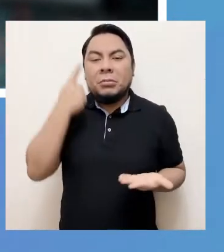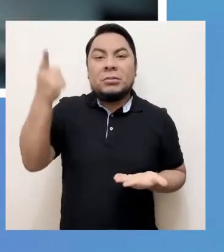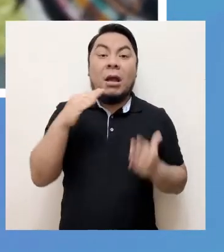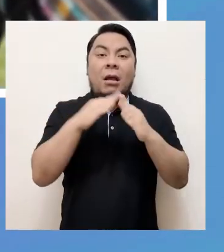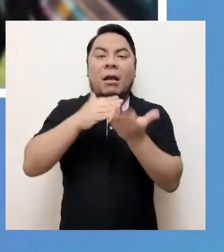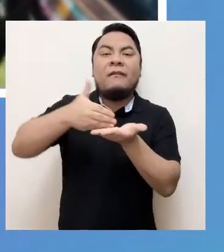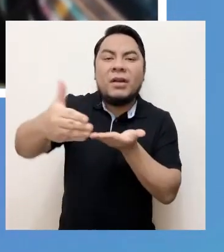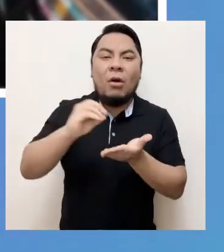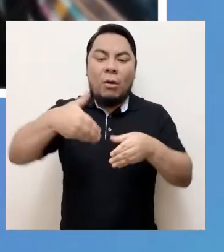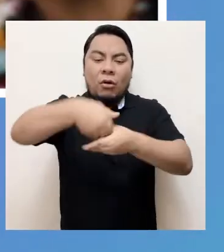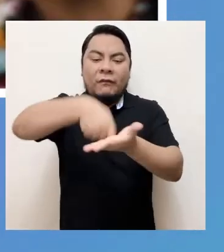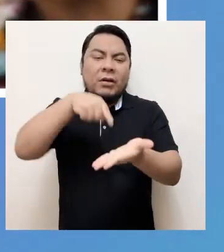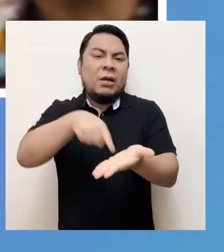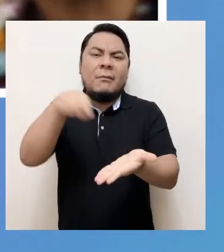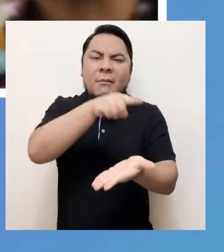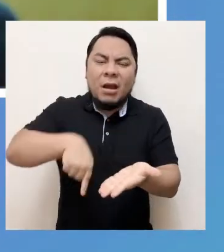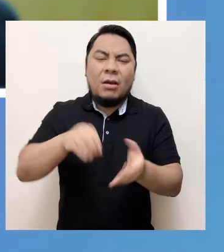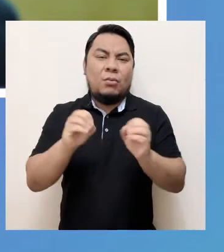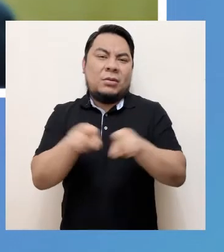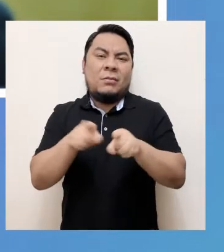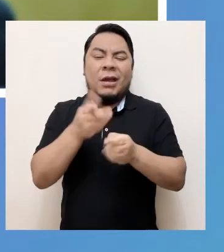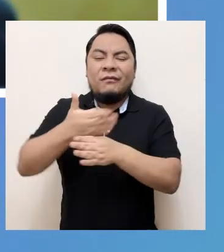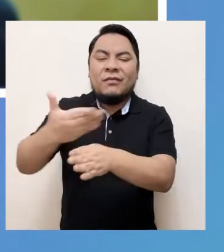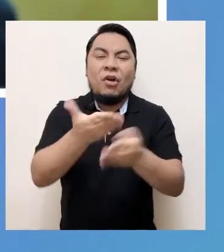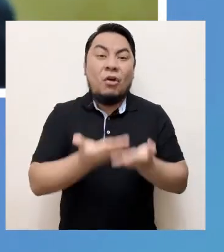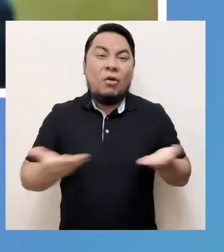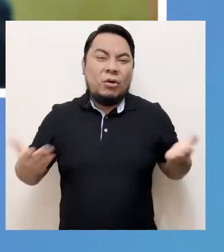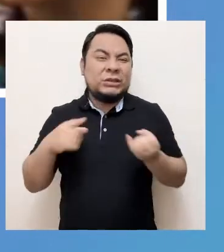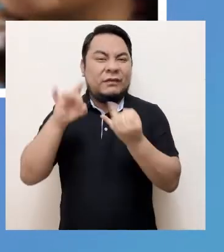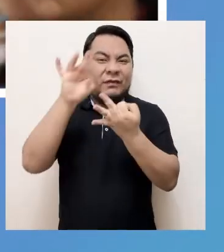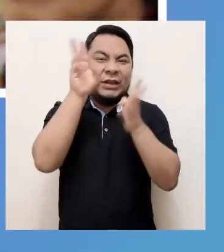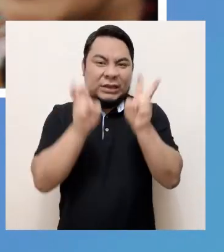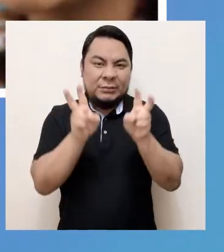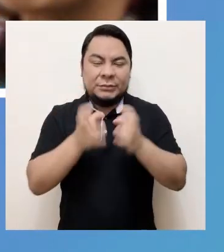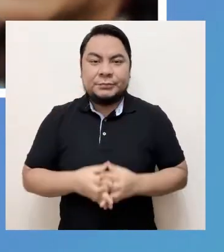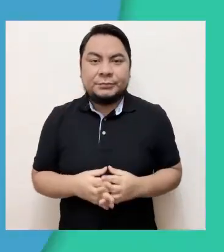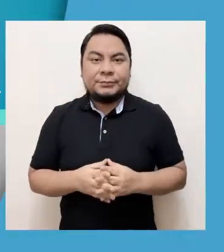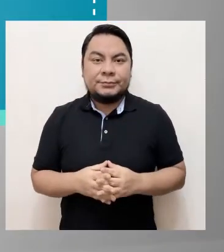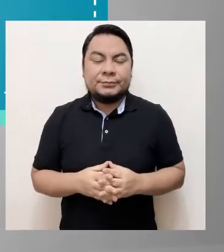es desalojos, incumplimientos de contrato, división y partición de bienes, entre otros.